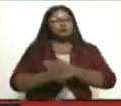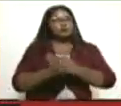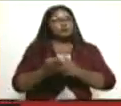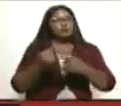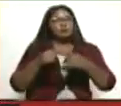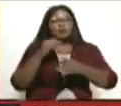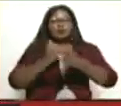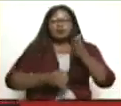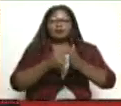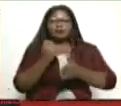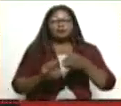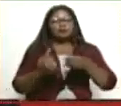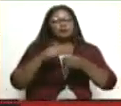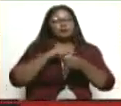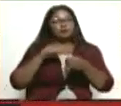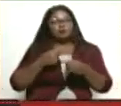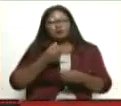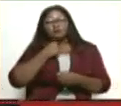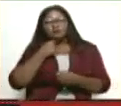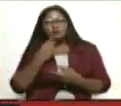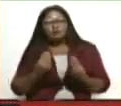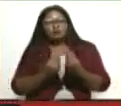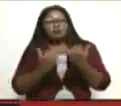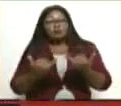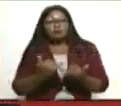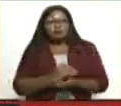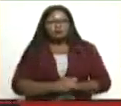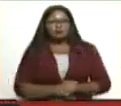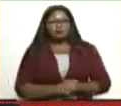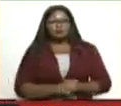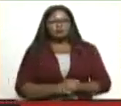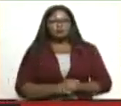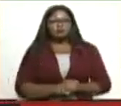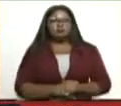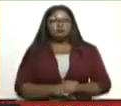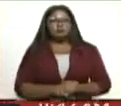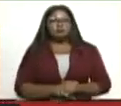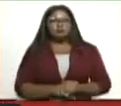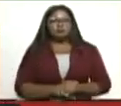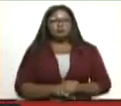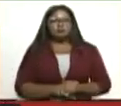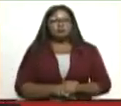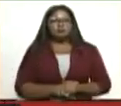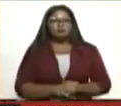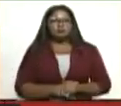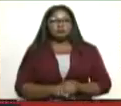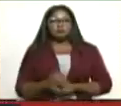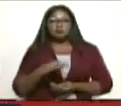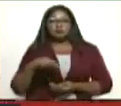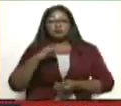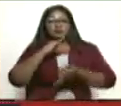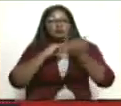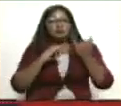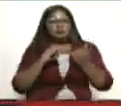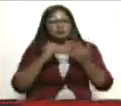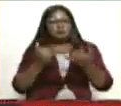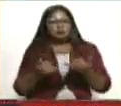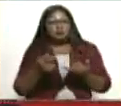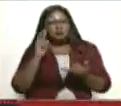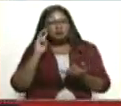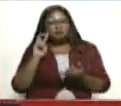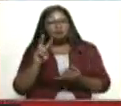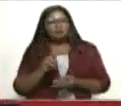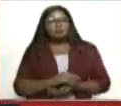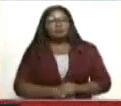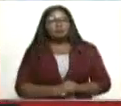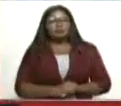registrado con gusto por este ciclo. Y para cerrar y no cansarlos,